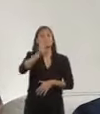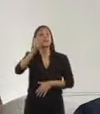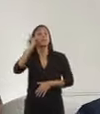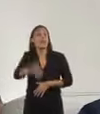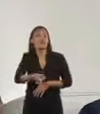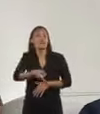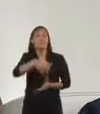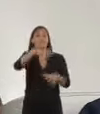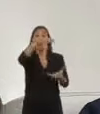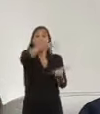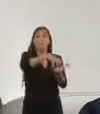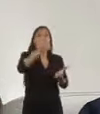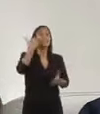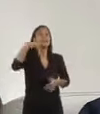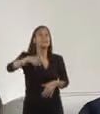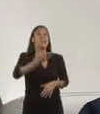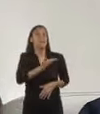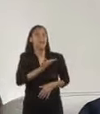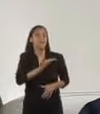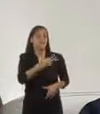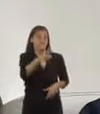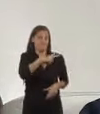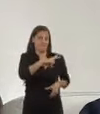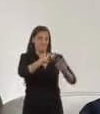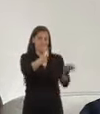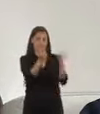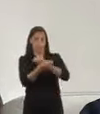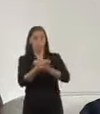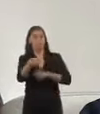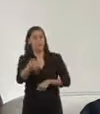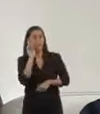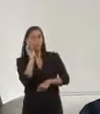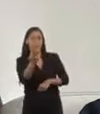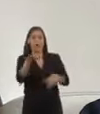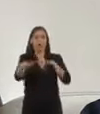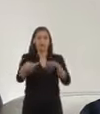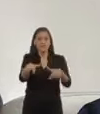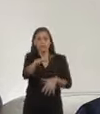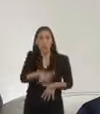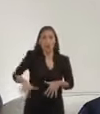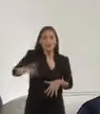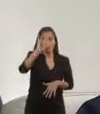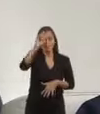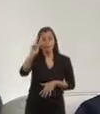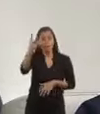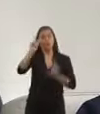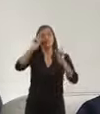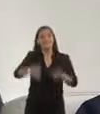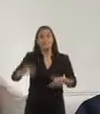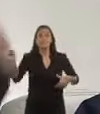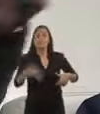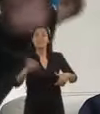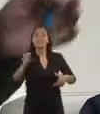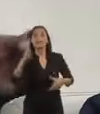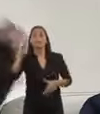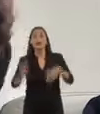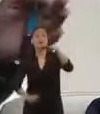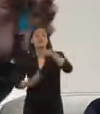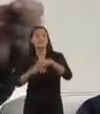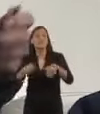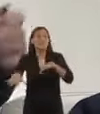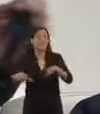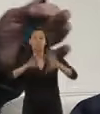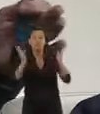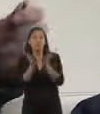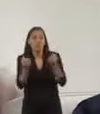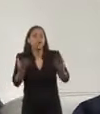decir hemos conocido de que están mirando vaca muerte y también las reservas de El Banco Central Cuál es la situación cómo